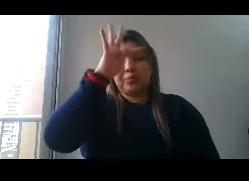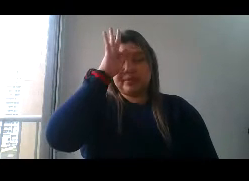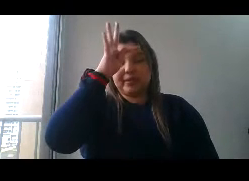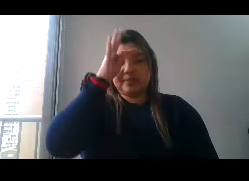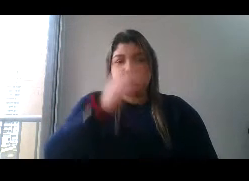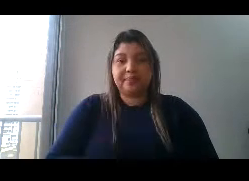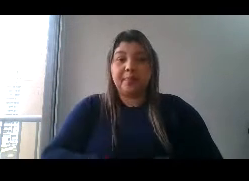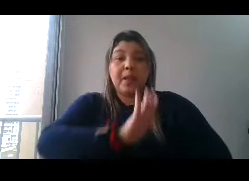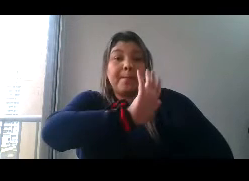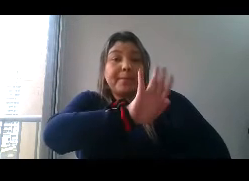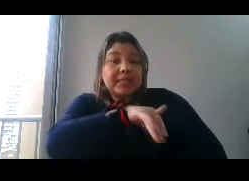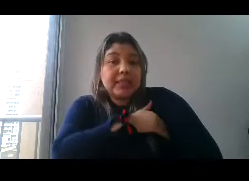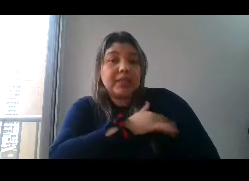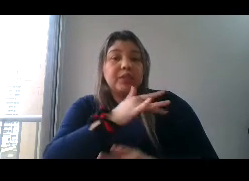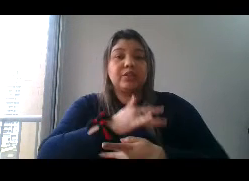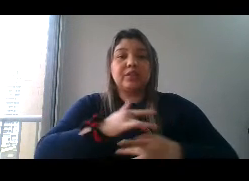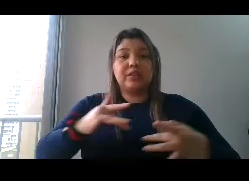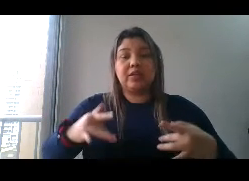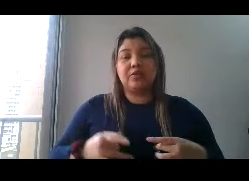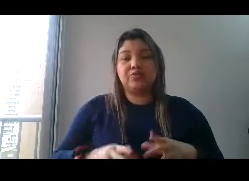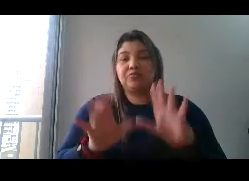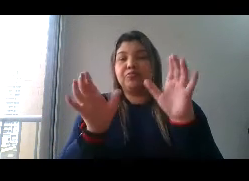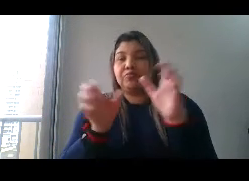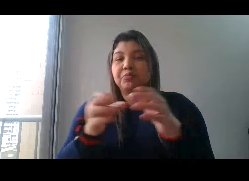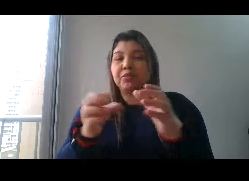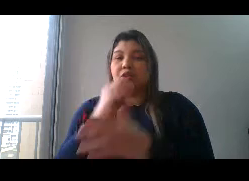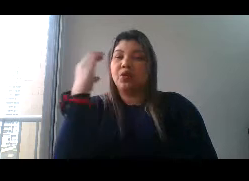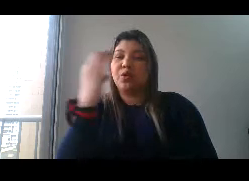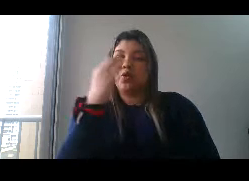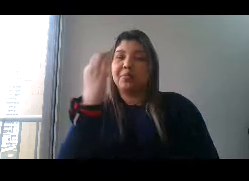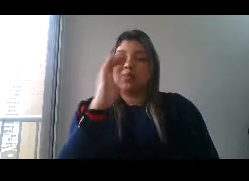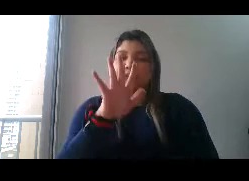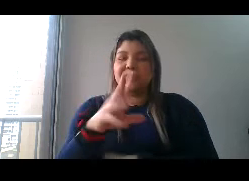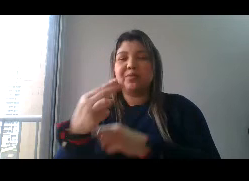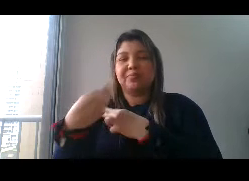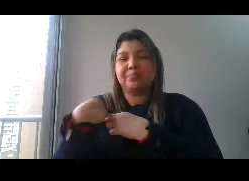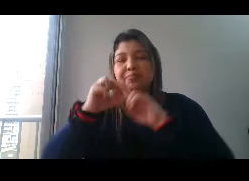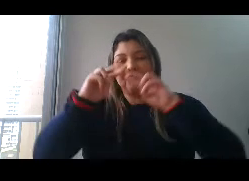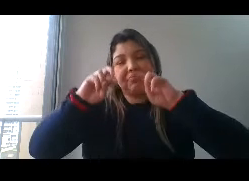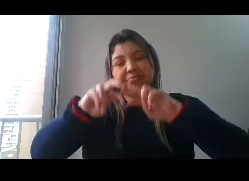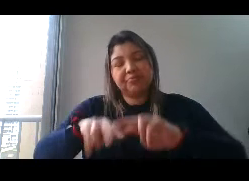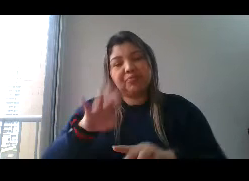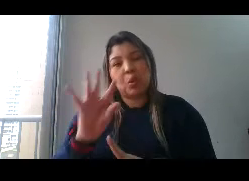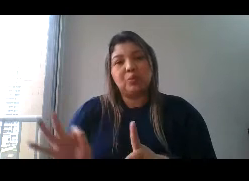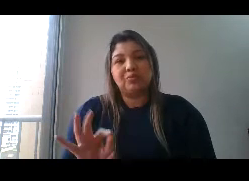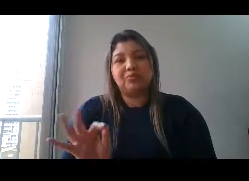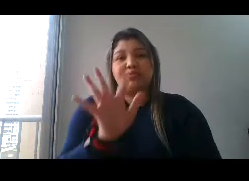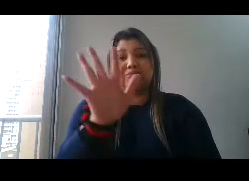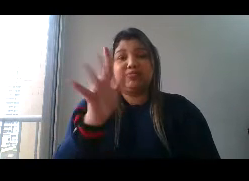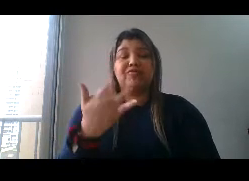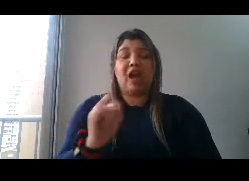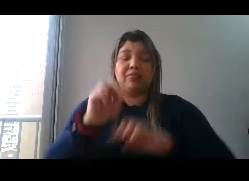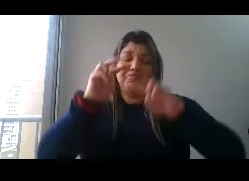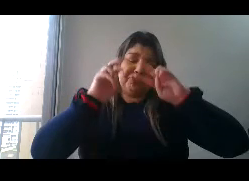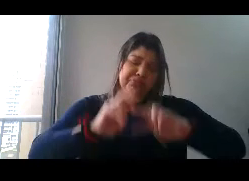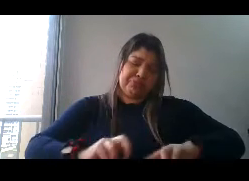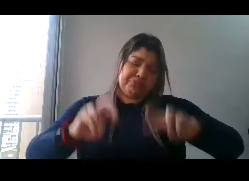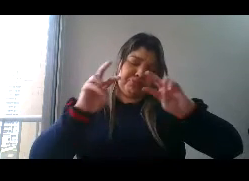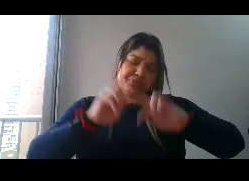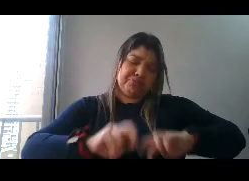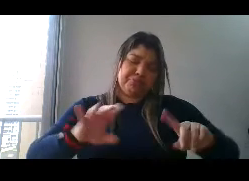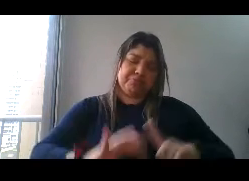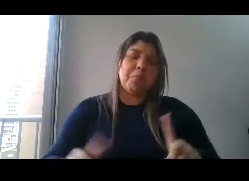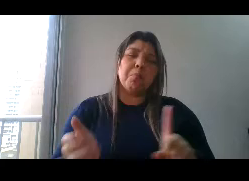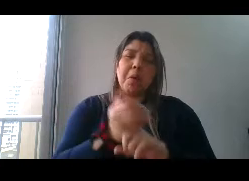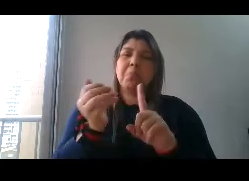Colombiana de Infectología estableció unos lineamientos de cuáles son los elementos de protección personal